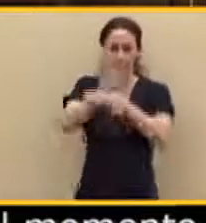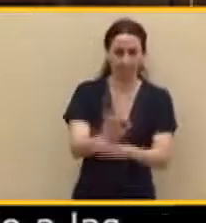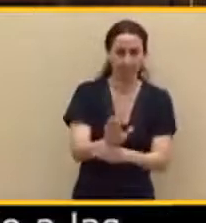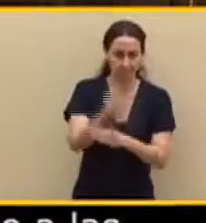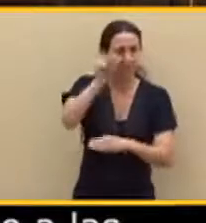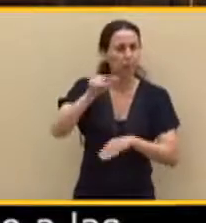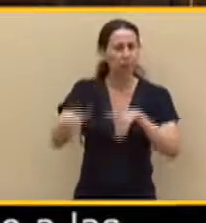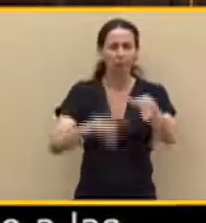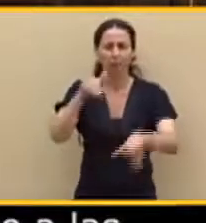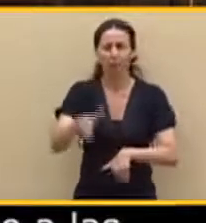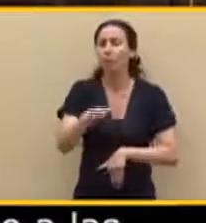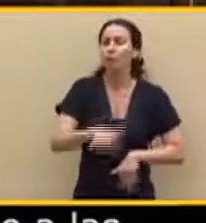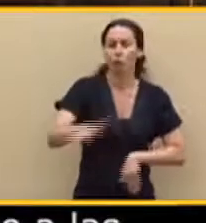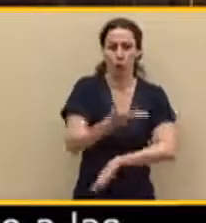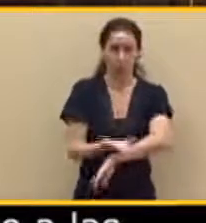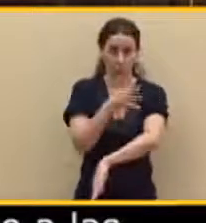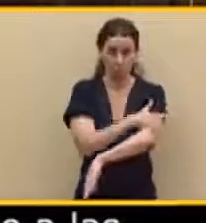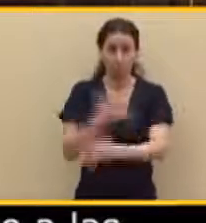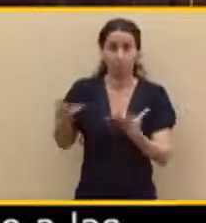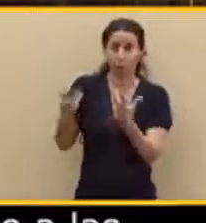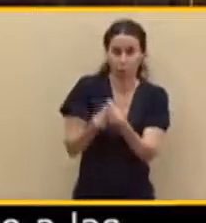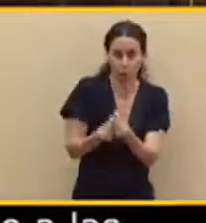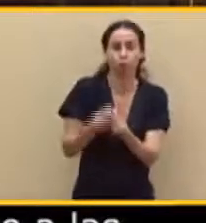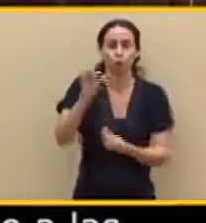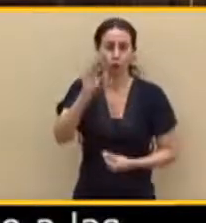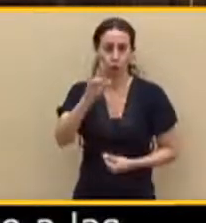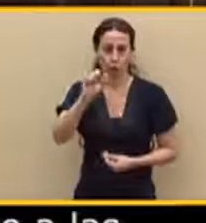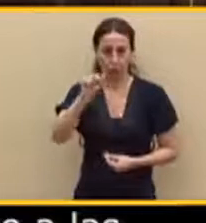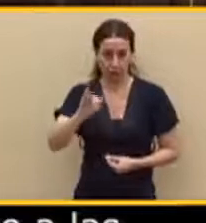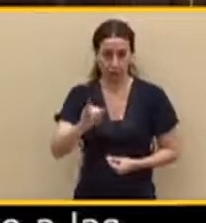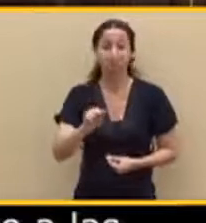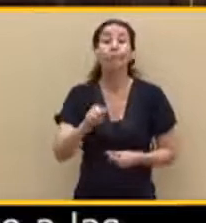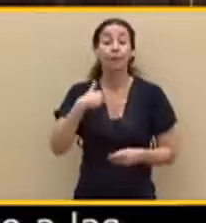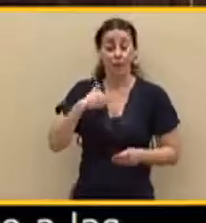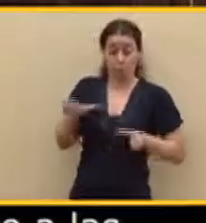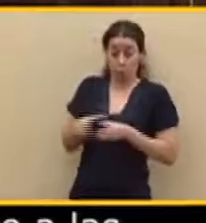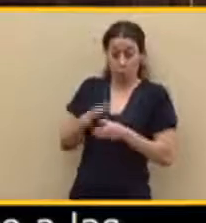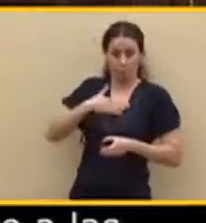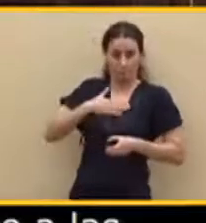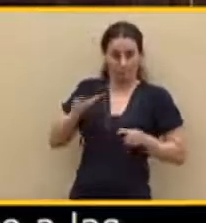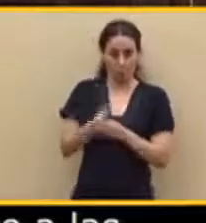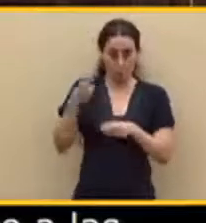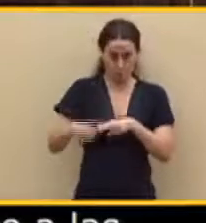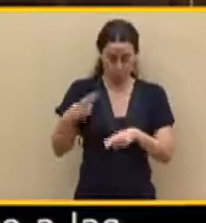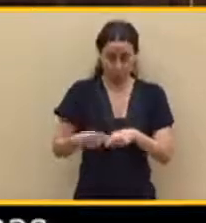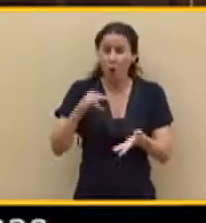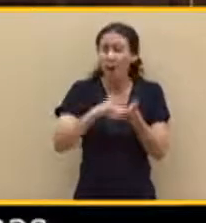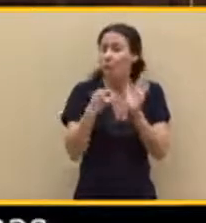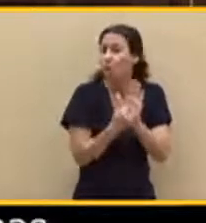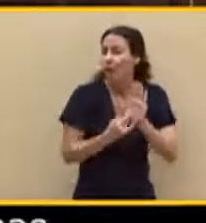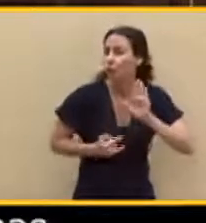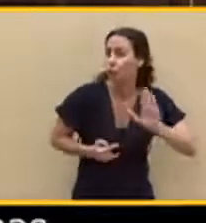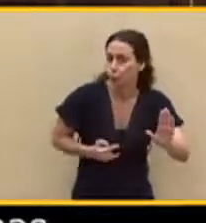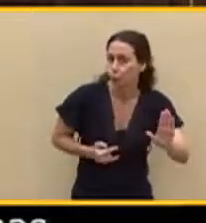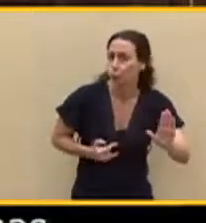en competencia directa con el señor Soria en la candidatura de mi grupo parlamentario. El plan, señorías, era muy